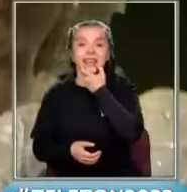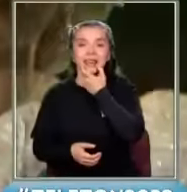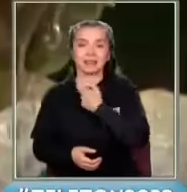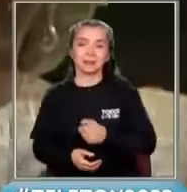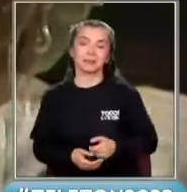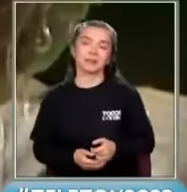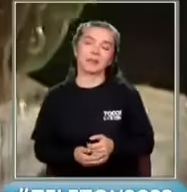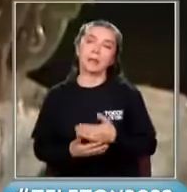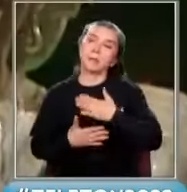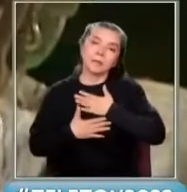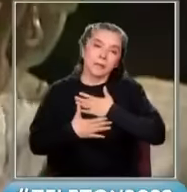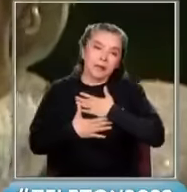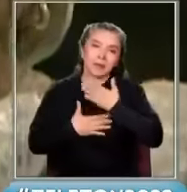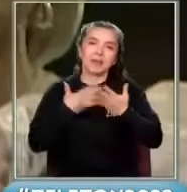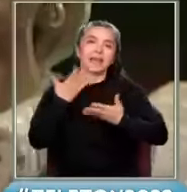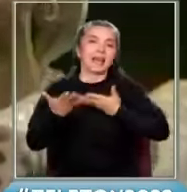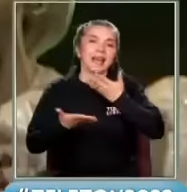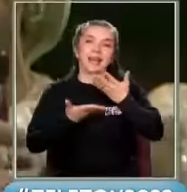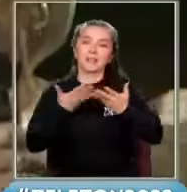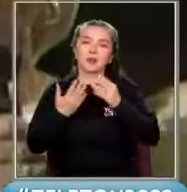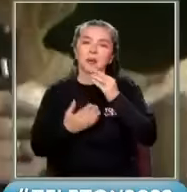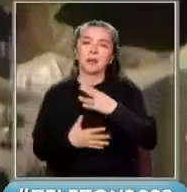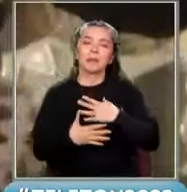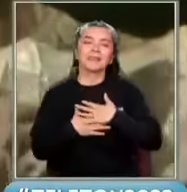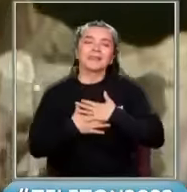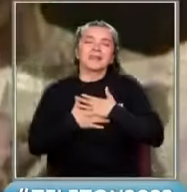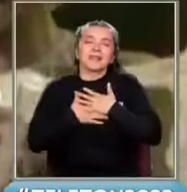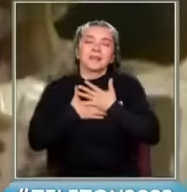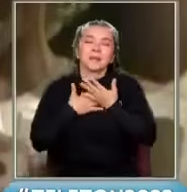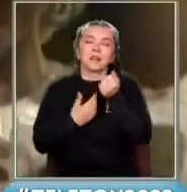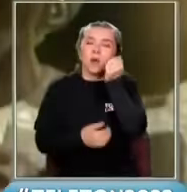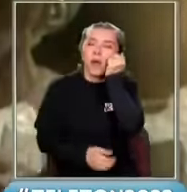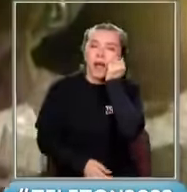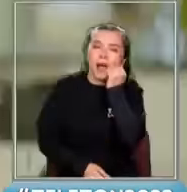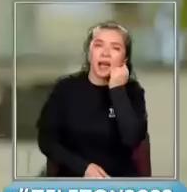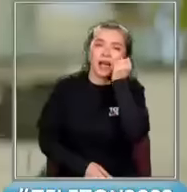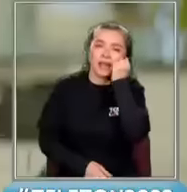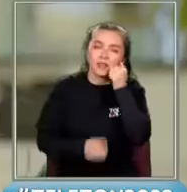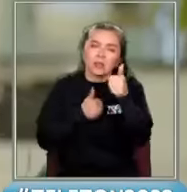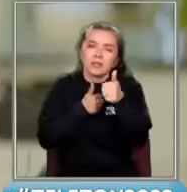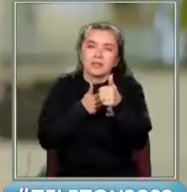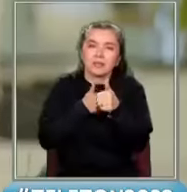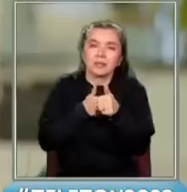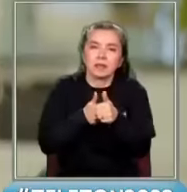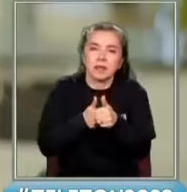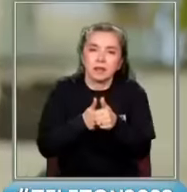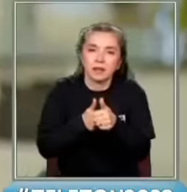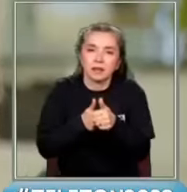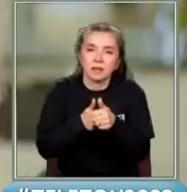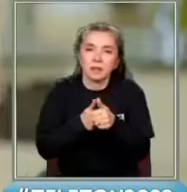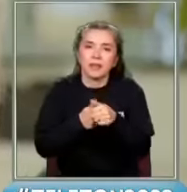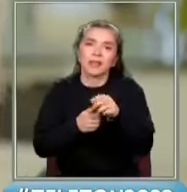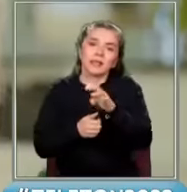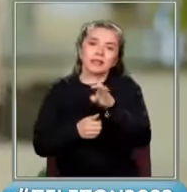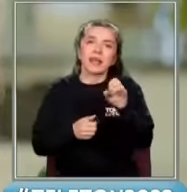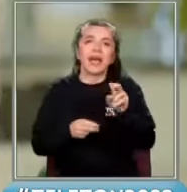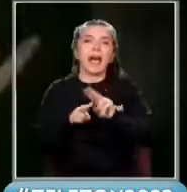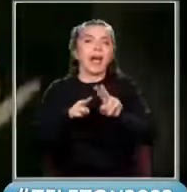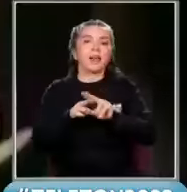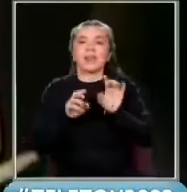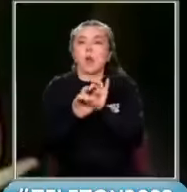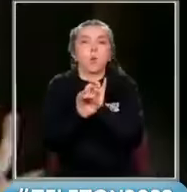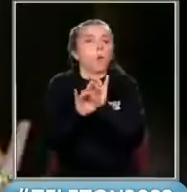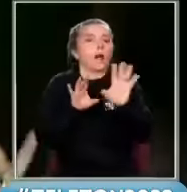Para mí era una canción que me evocaba mucho sentimiento y cariño, cercanía. Y dice, anything for you, haría cualquier cosa por